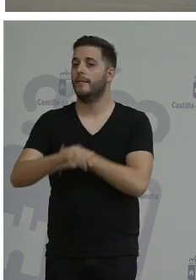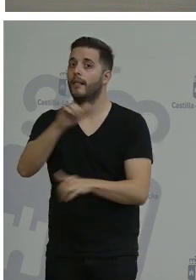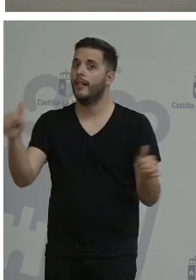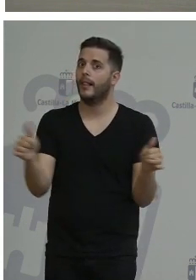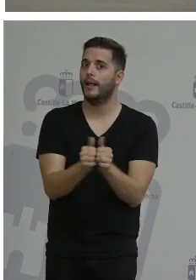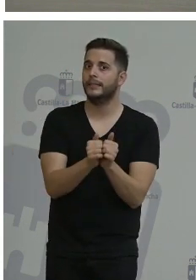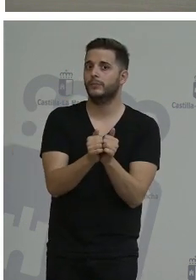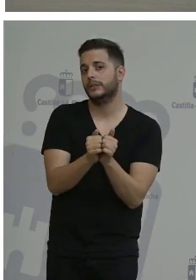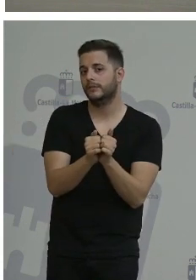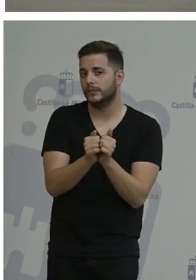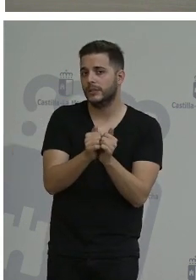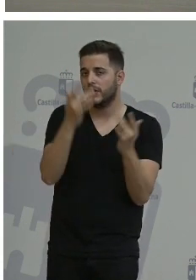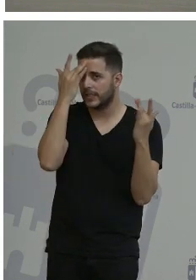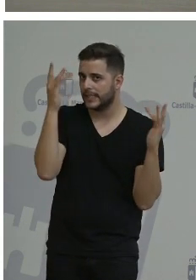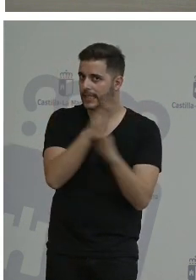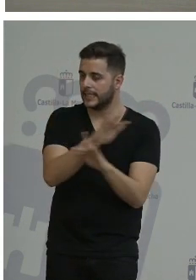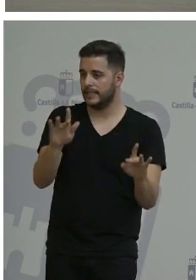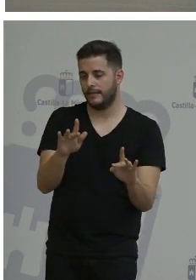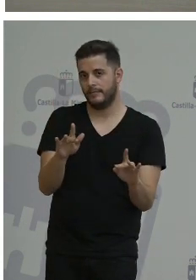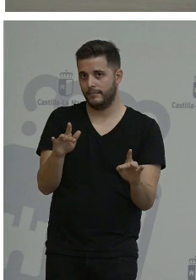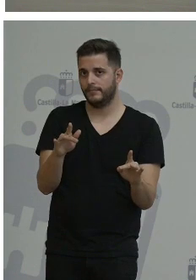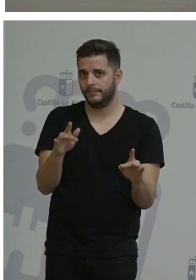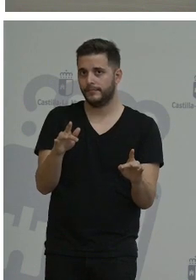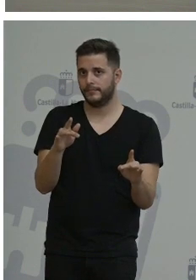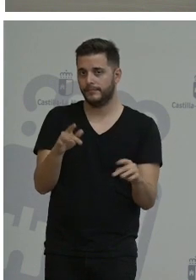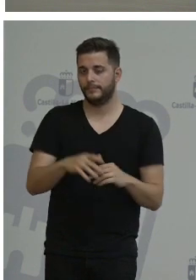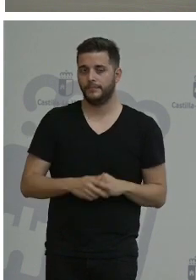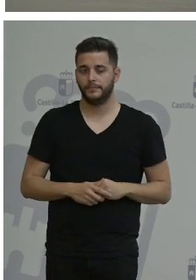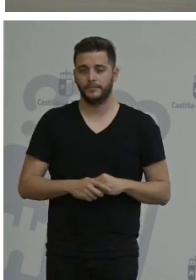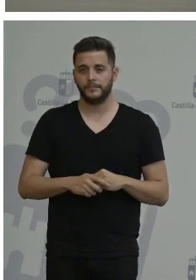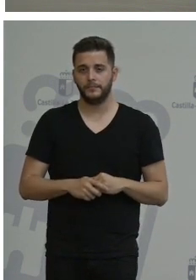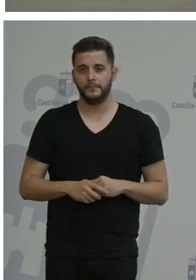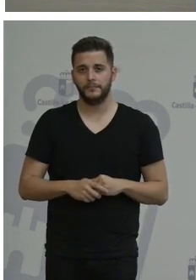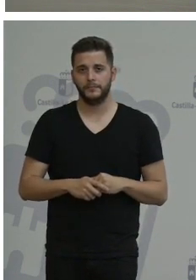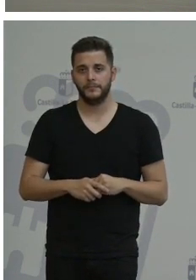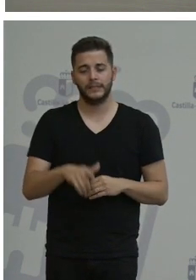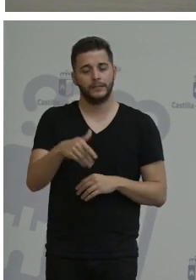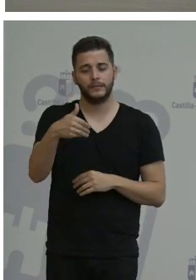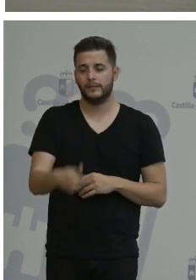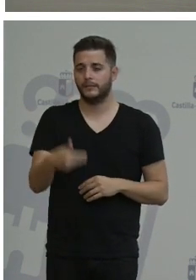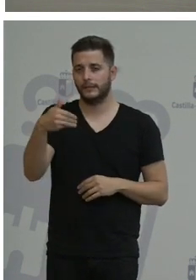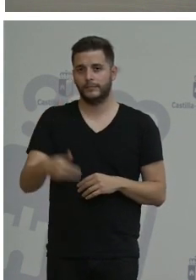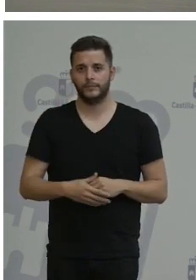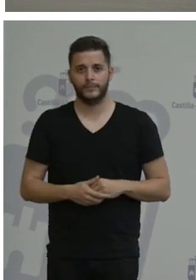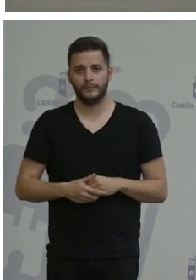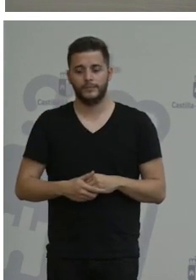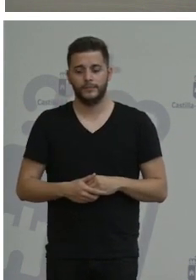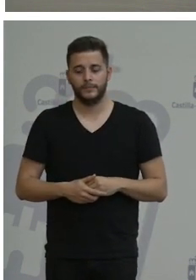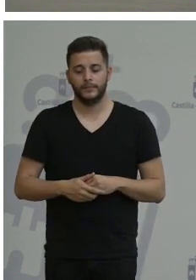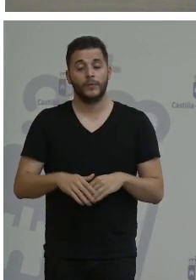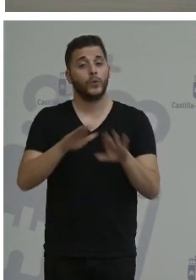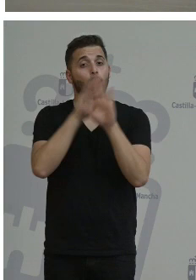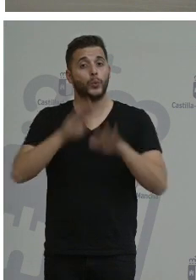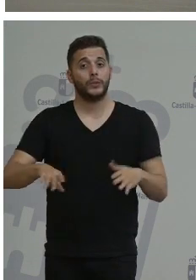en el puesto de trabajo que se lleva a cabo. Esto es importante. Y el último